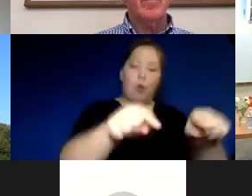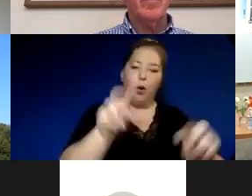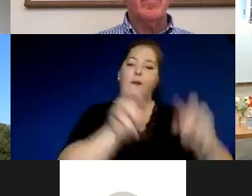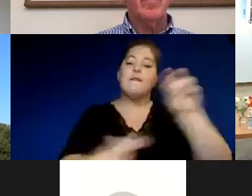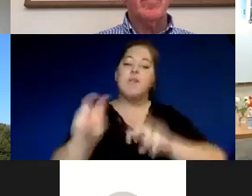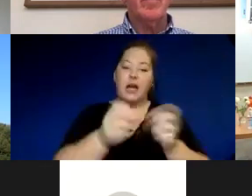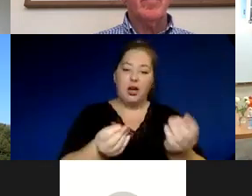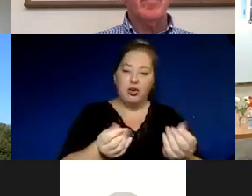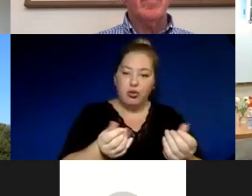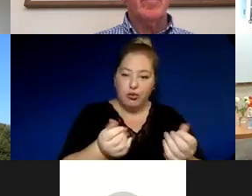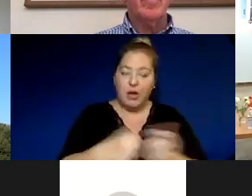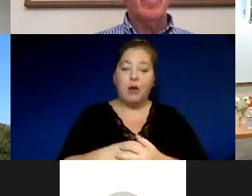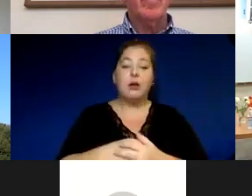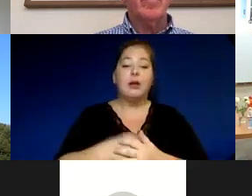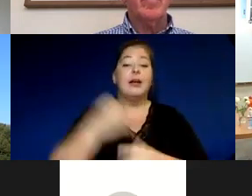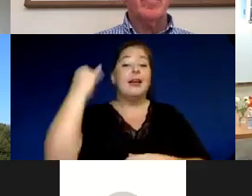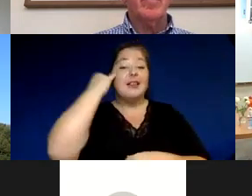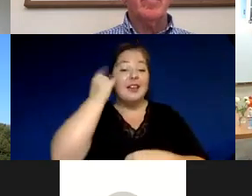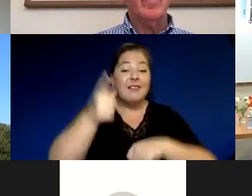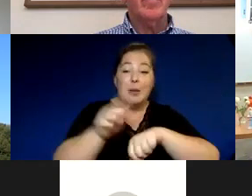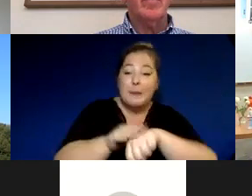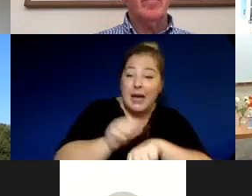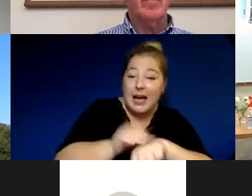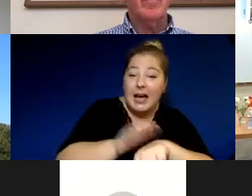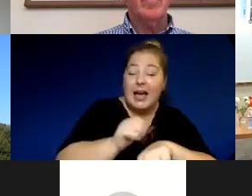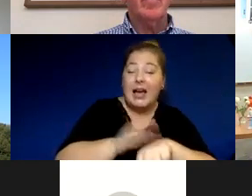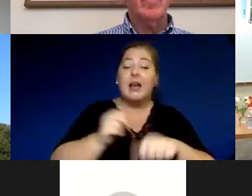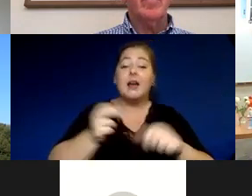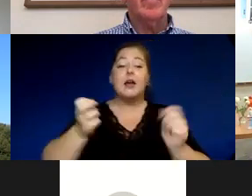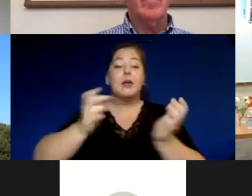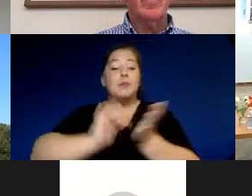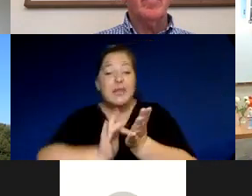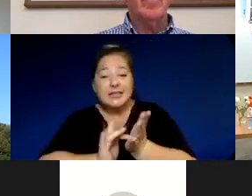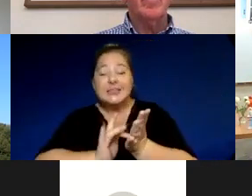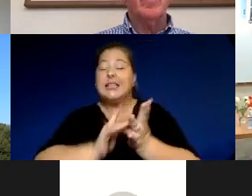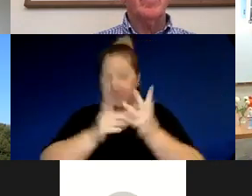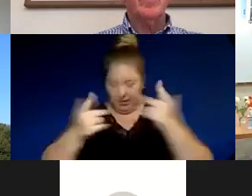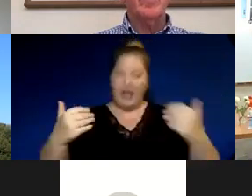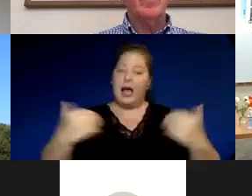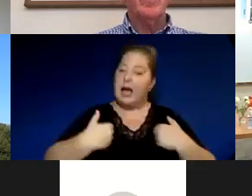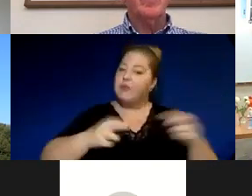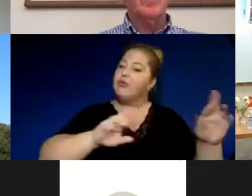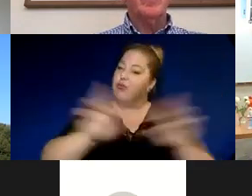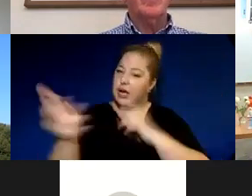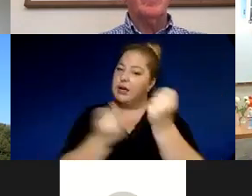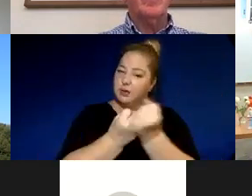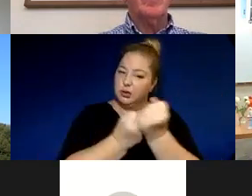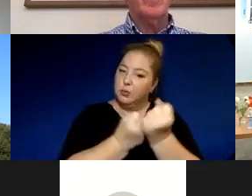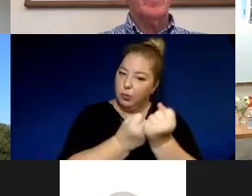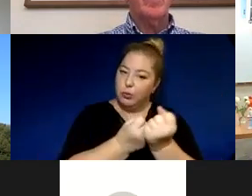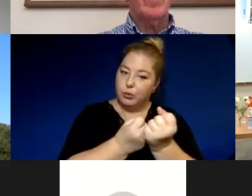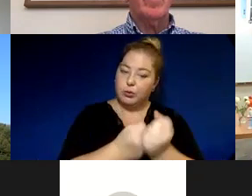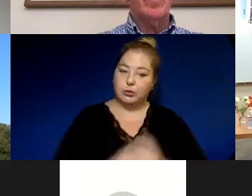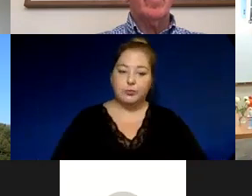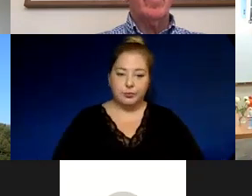contactarlos con los recursos necesarios, así que no están solos. Sepan que tienen opciones, tenemos opciones para ayudarles a ustedes y